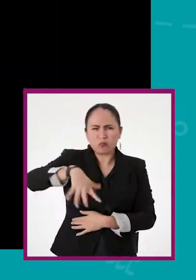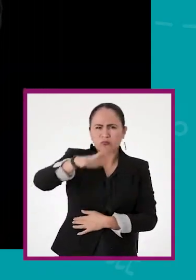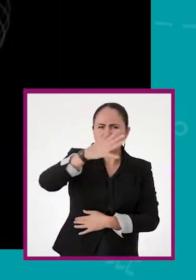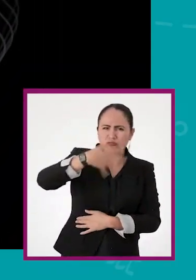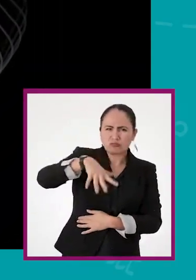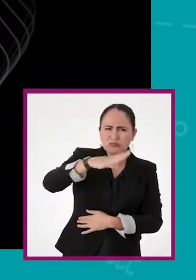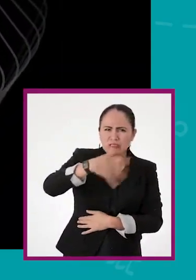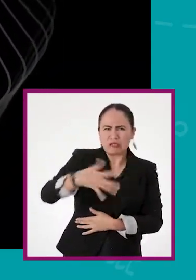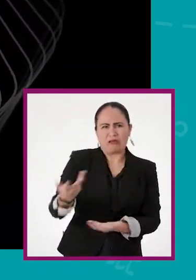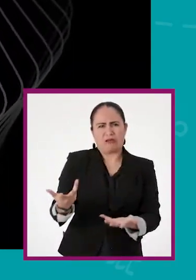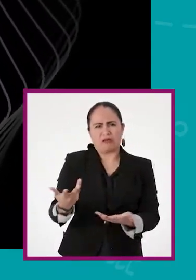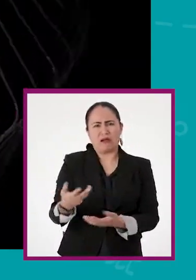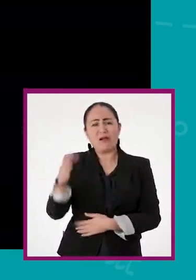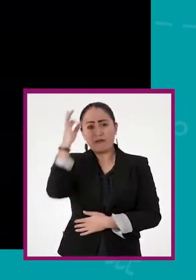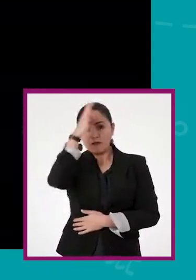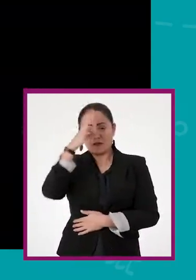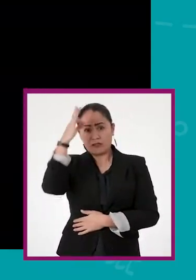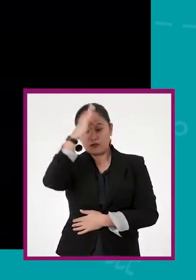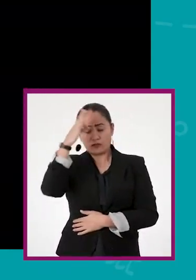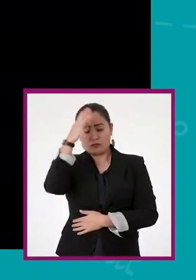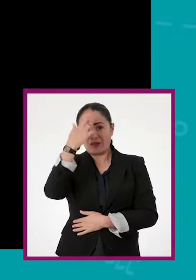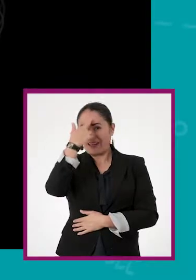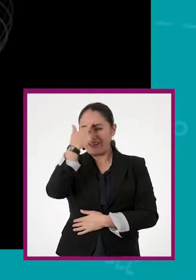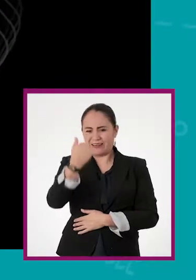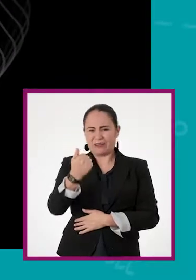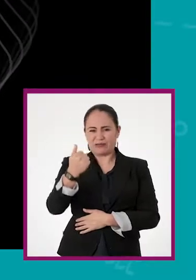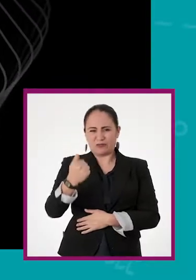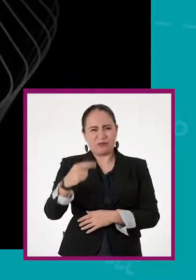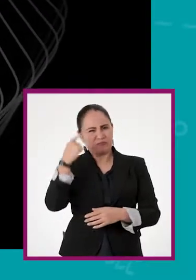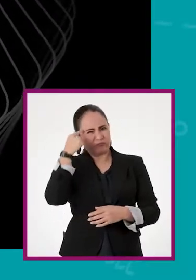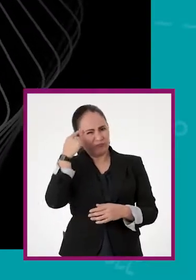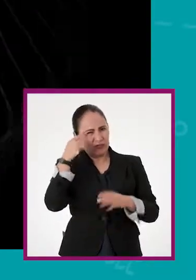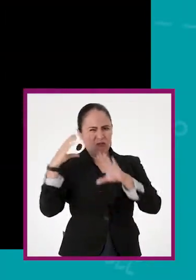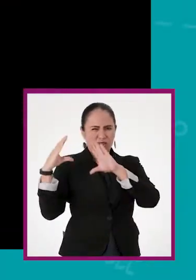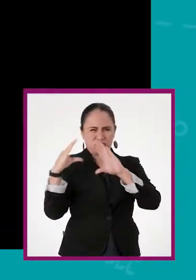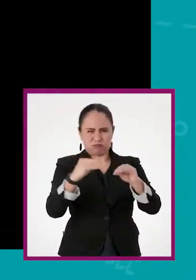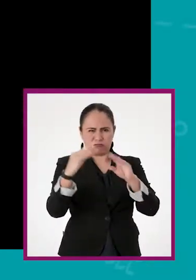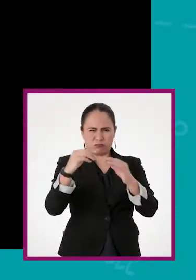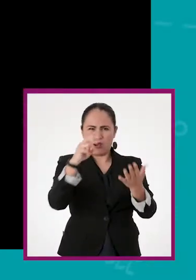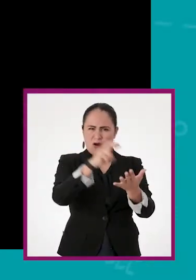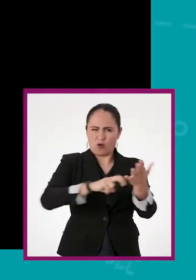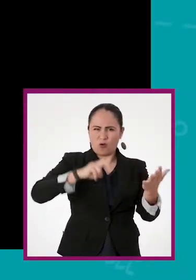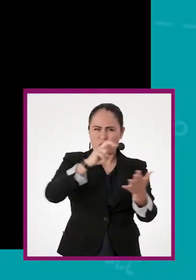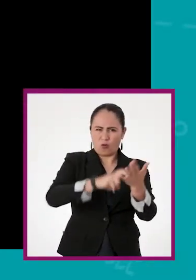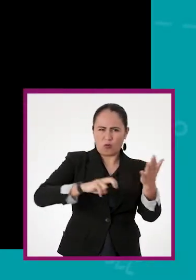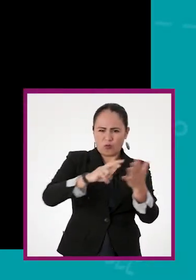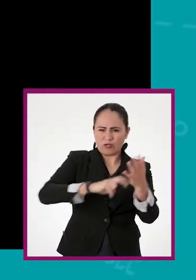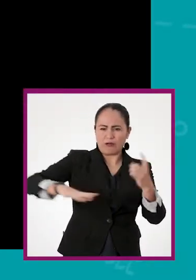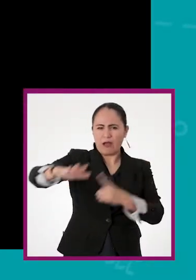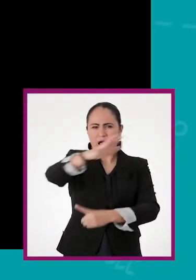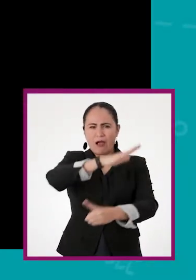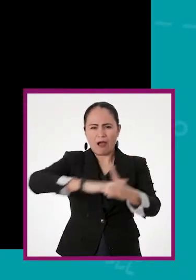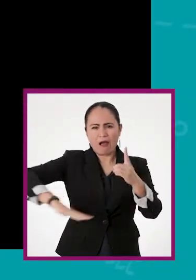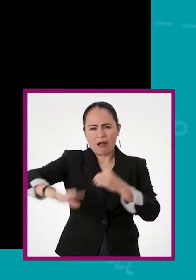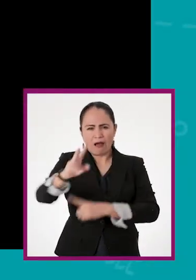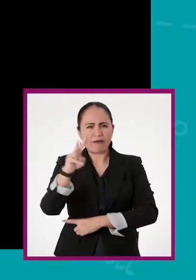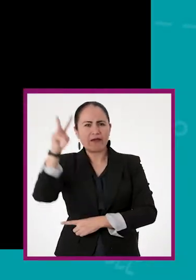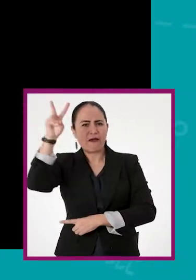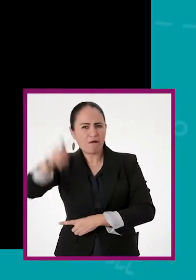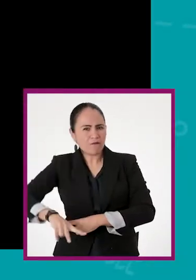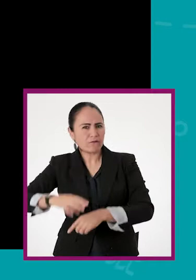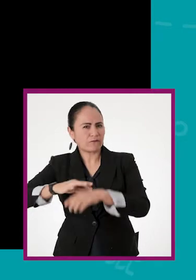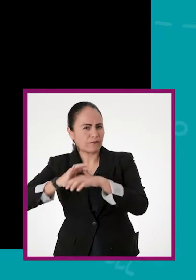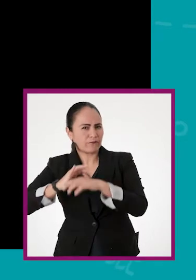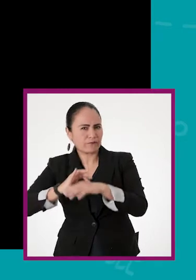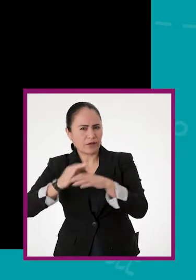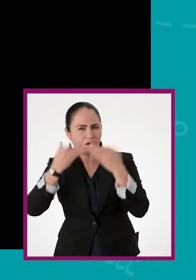tiempo. La filosofía adiestra a la razón para que se eleve por encima de todo esto y contemple la realidad